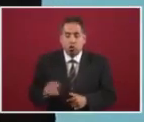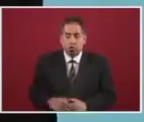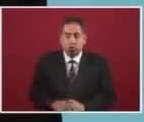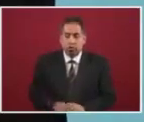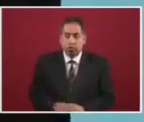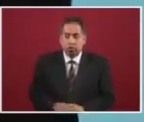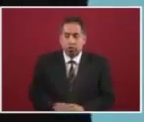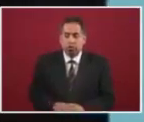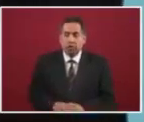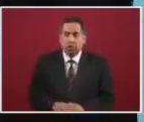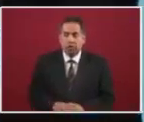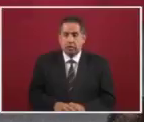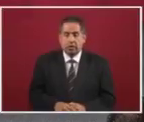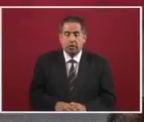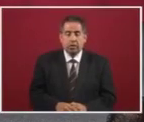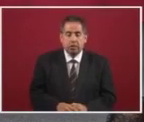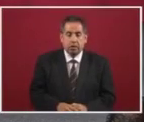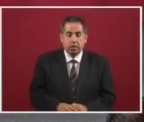Miren